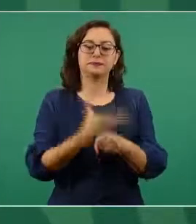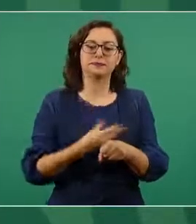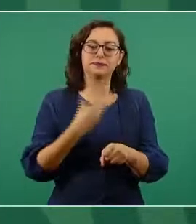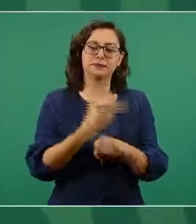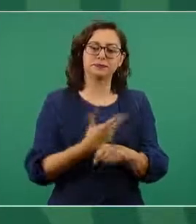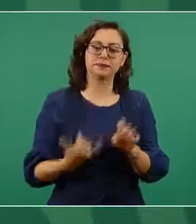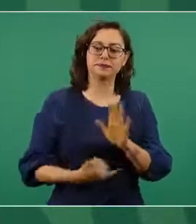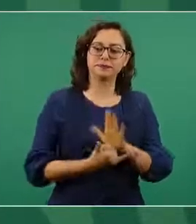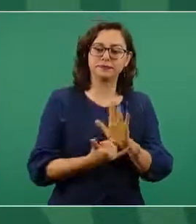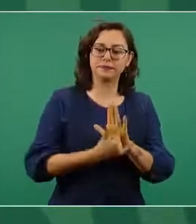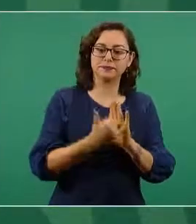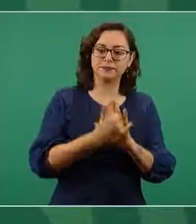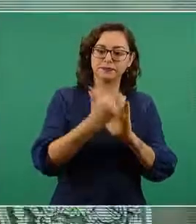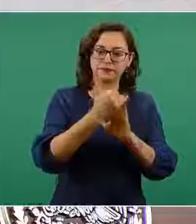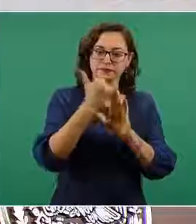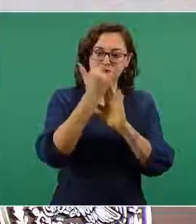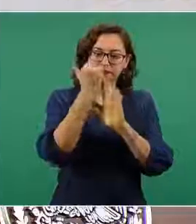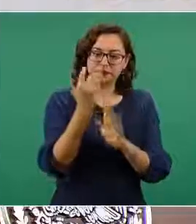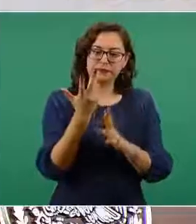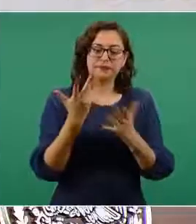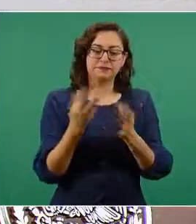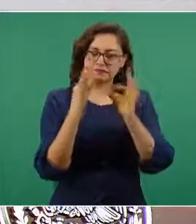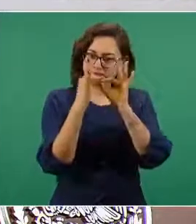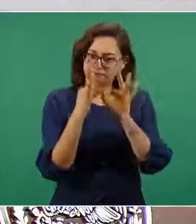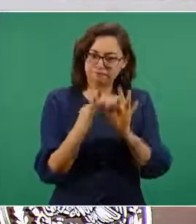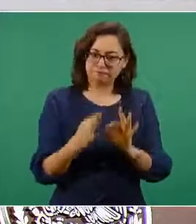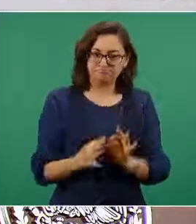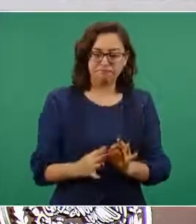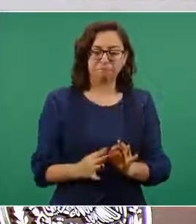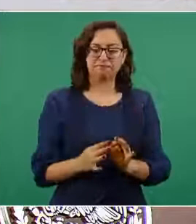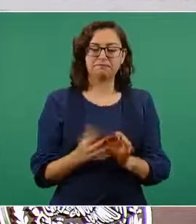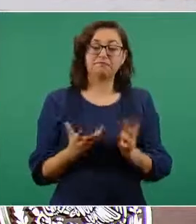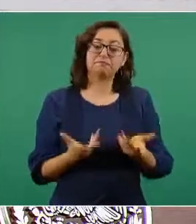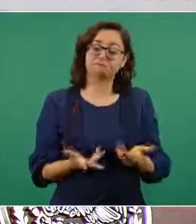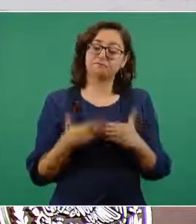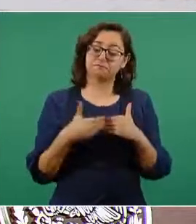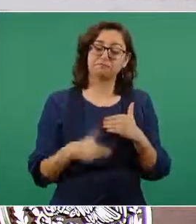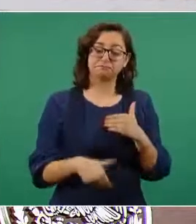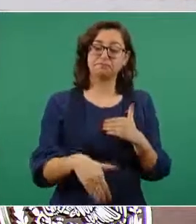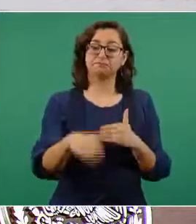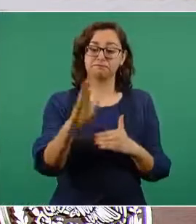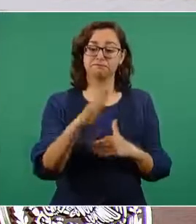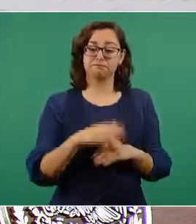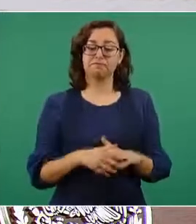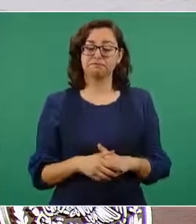reconstrucción, el trabajo arqueológico necesario para